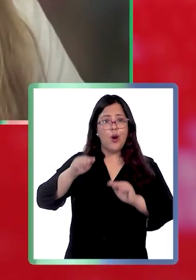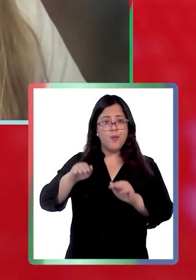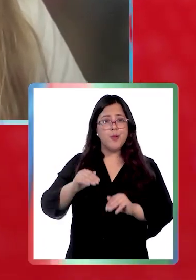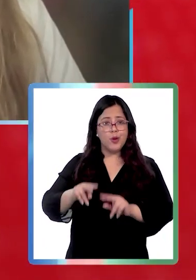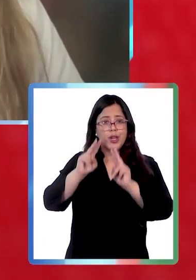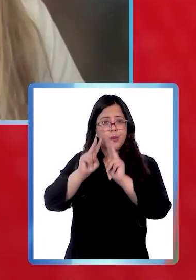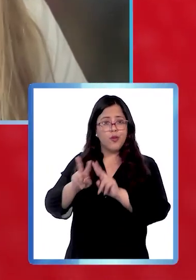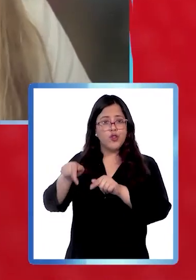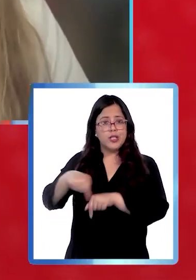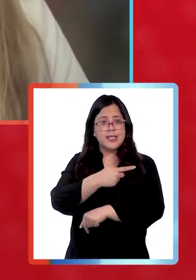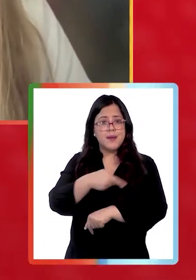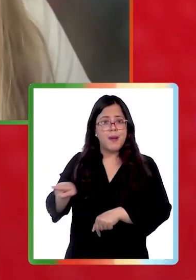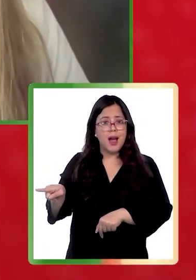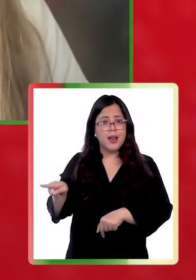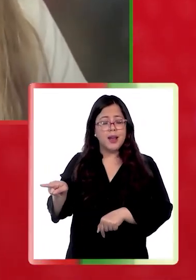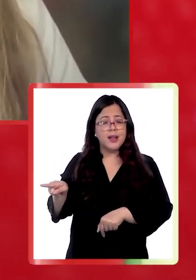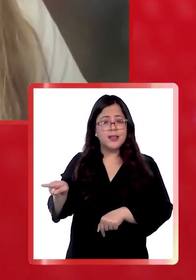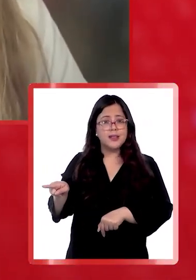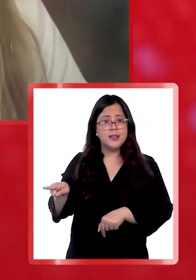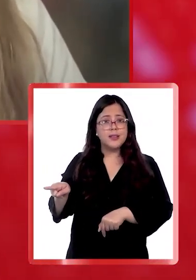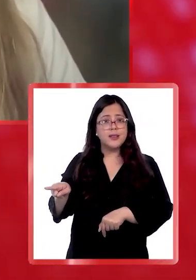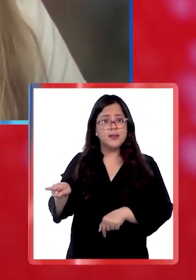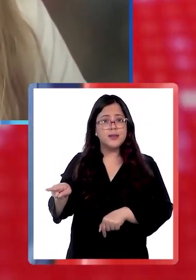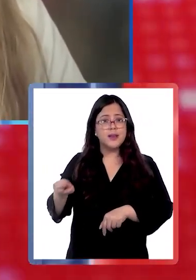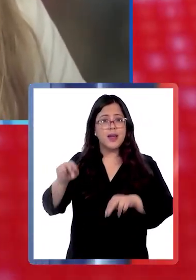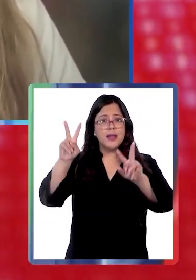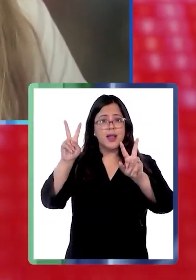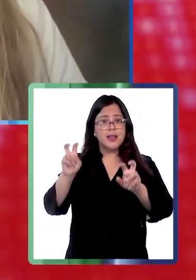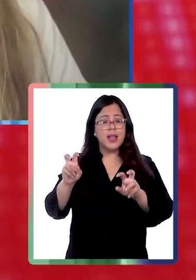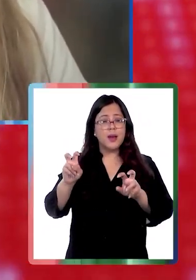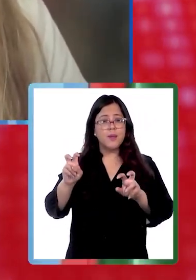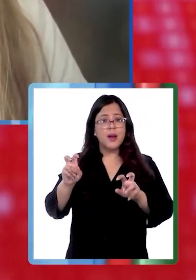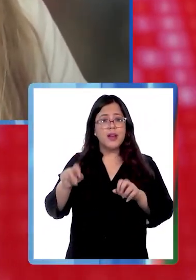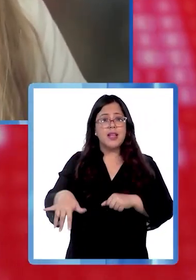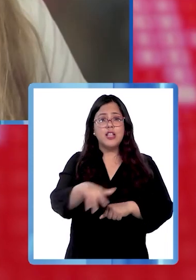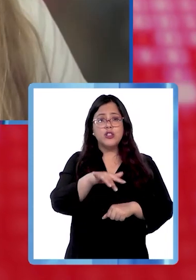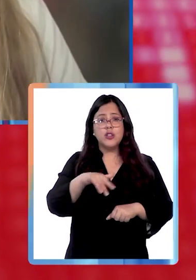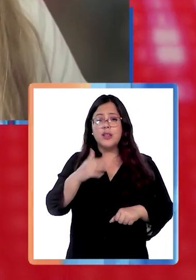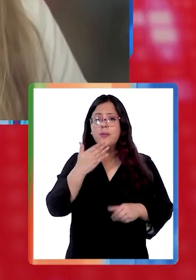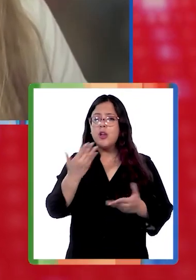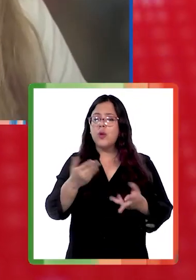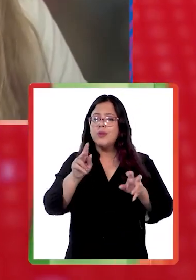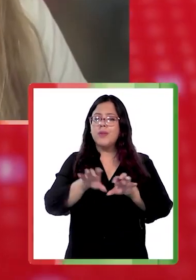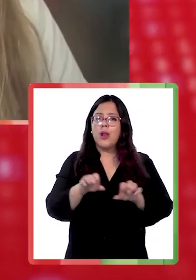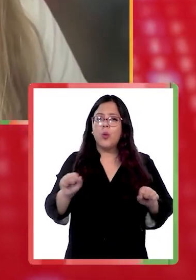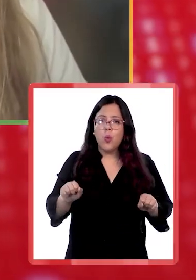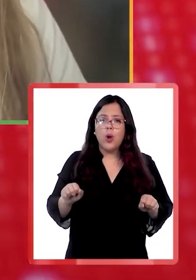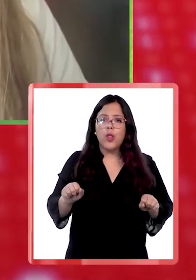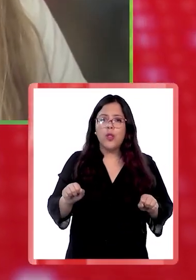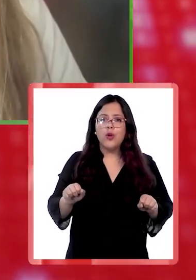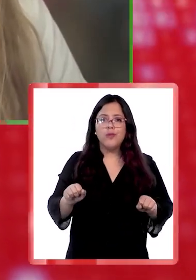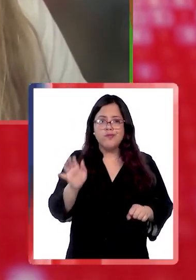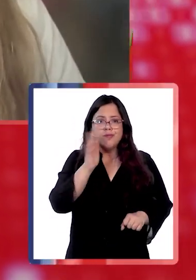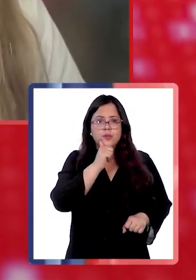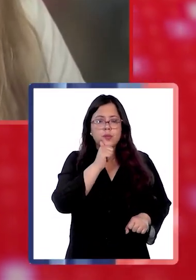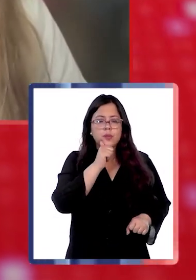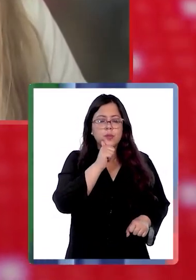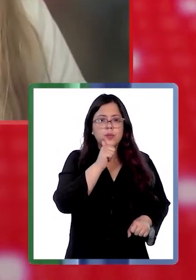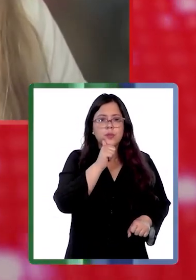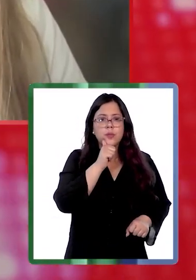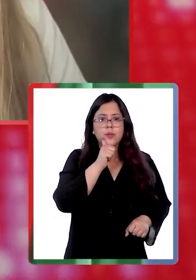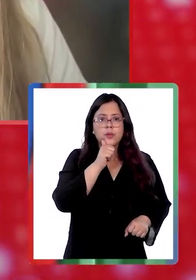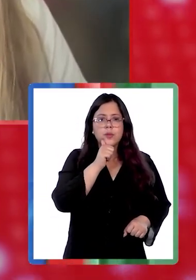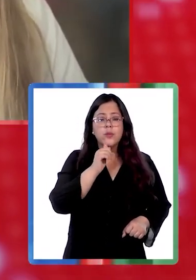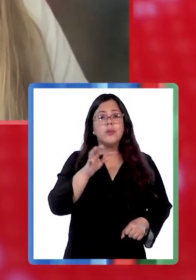todo las noticias como las que han salido esta semana, esta última semana, en relación a lo que ha pasado y cómo el consentimiento aquí finalmente